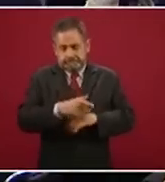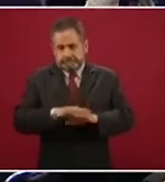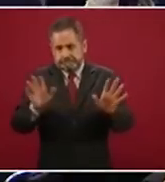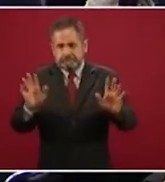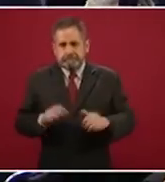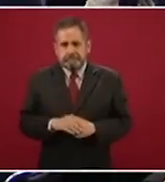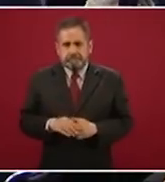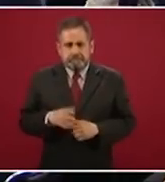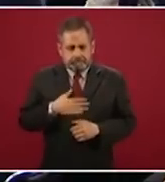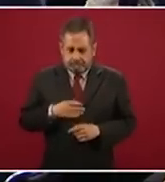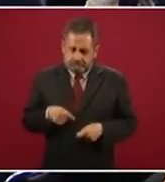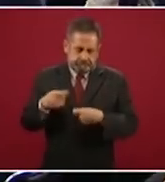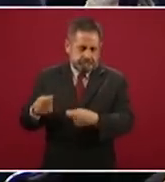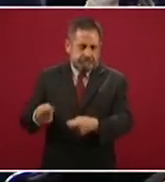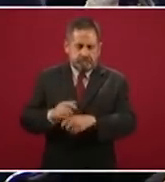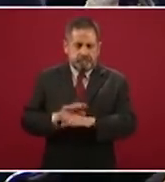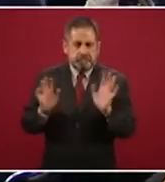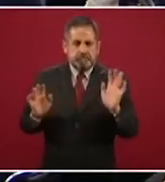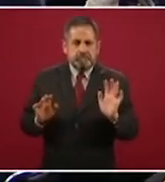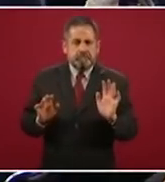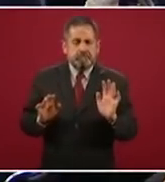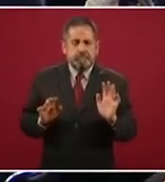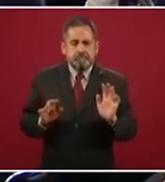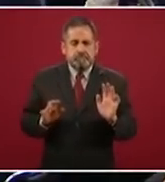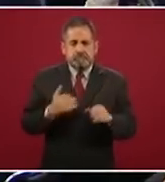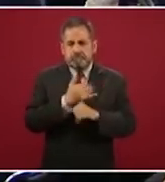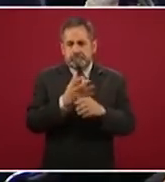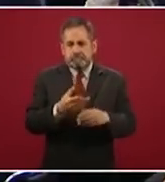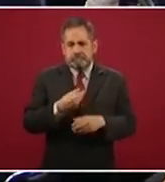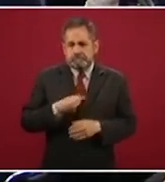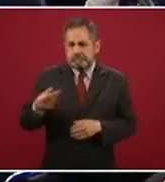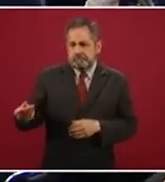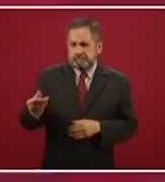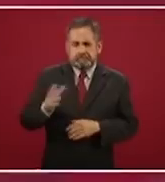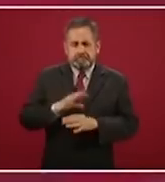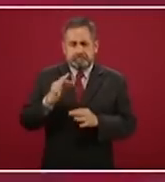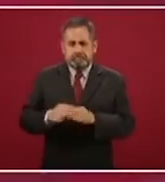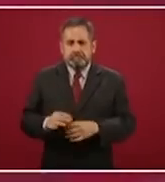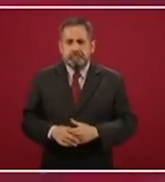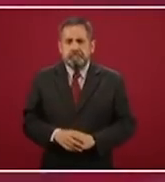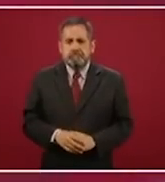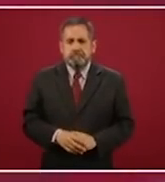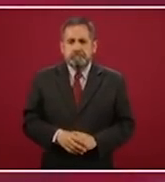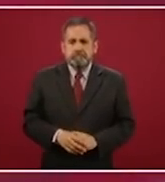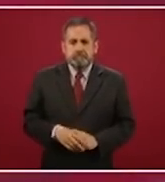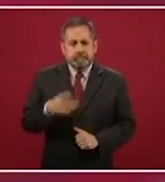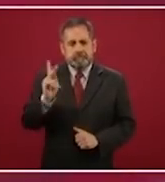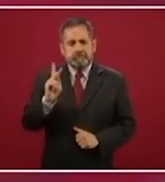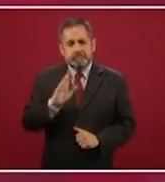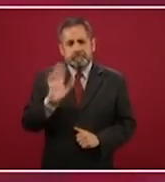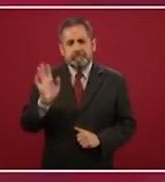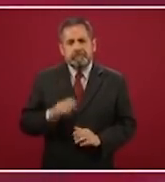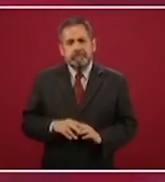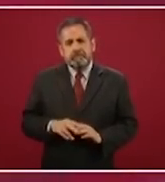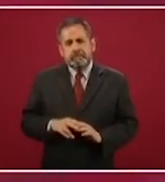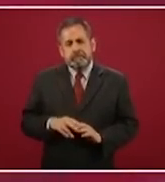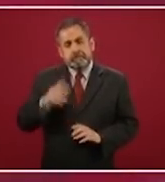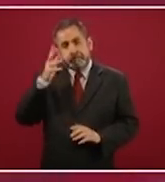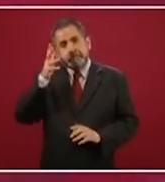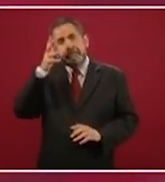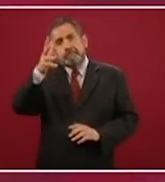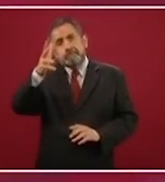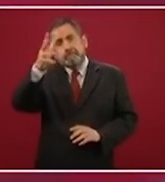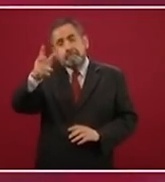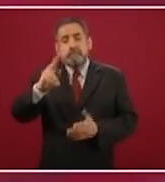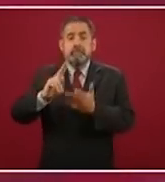nosotros entregamos esa información. Pero ya es ver hacia